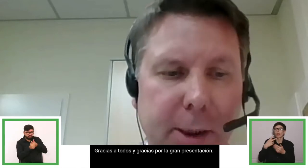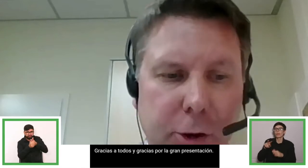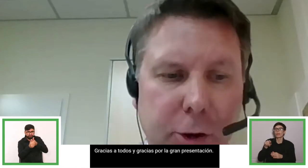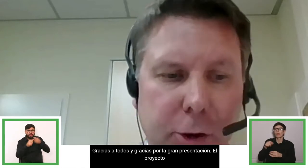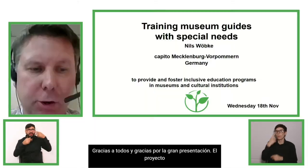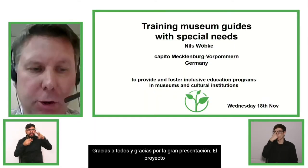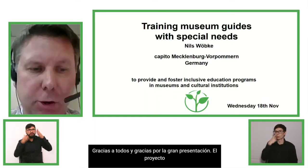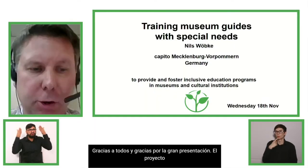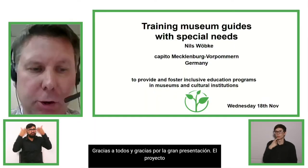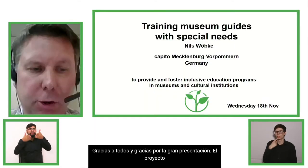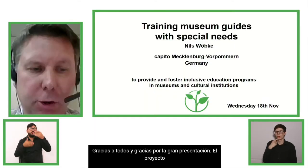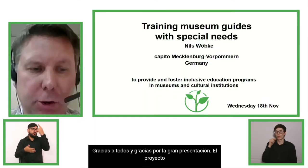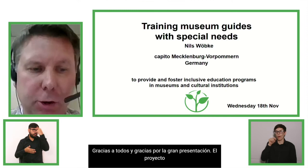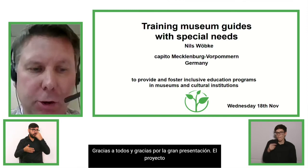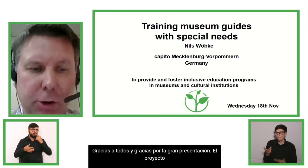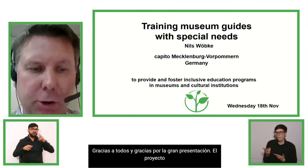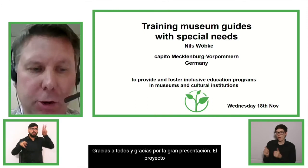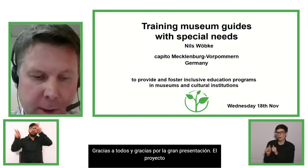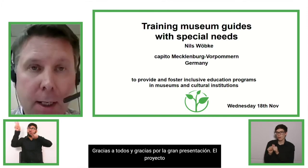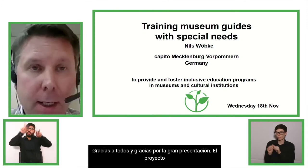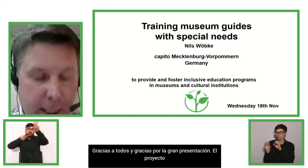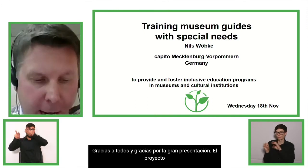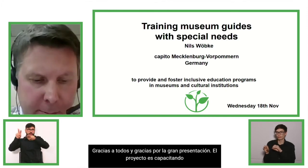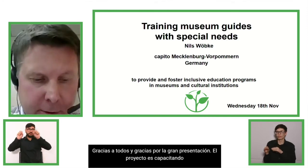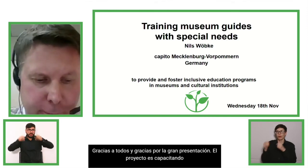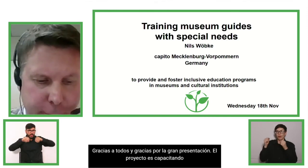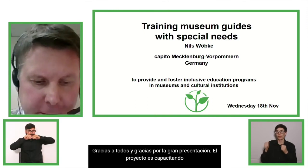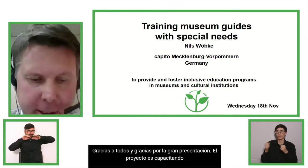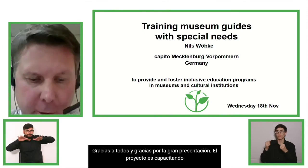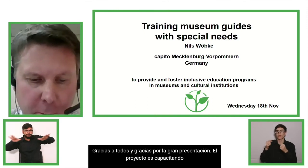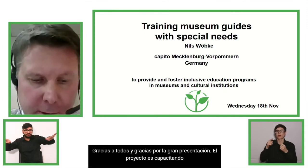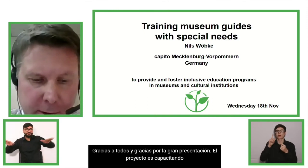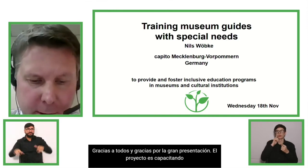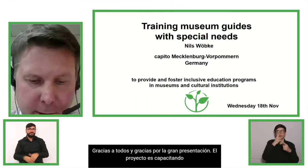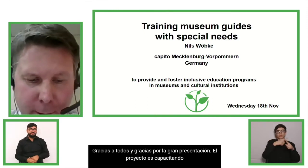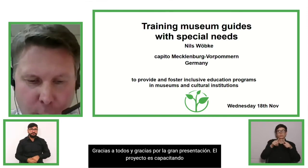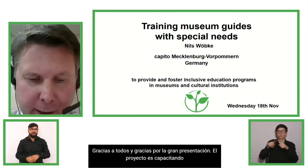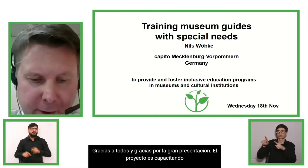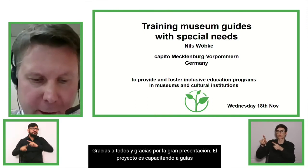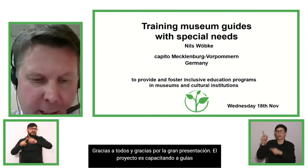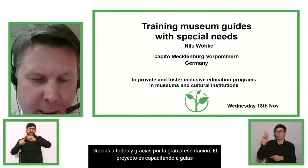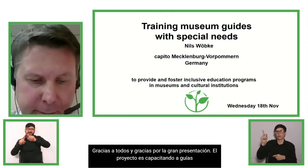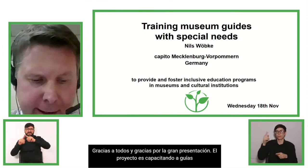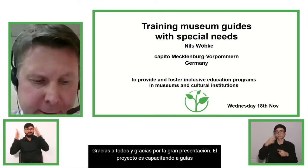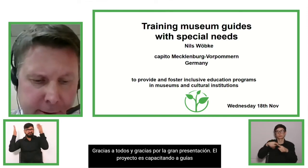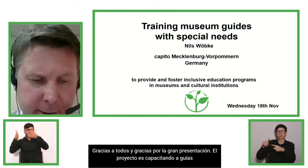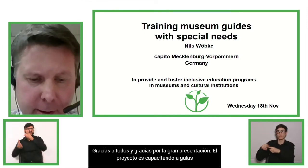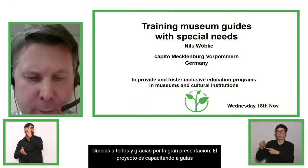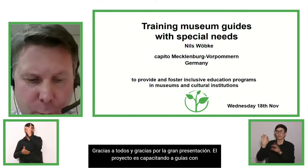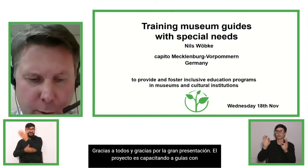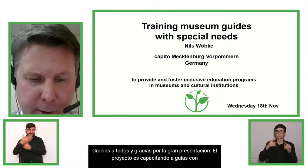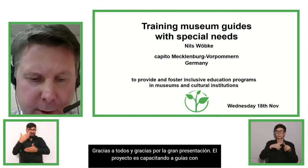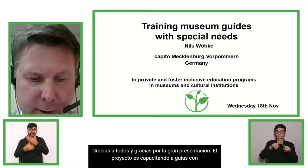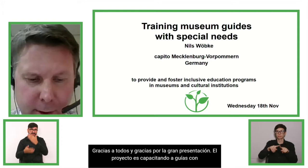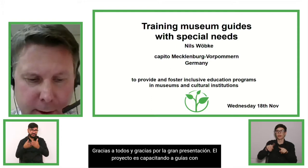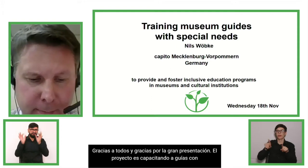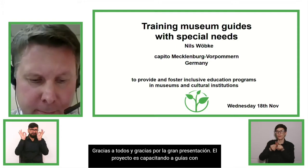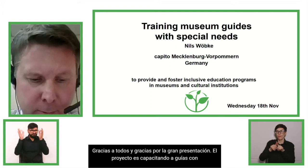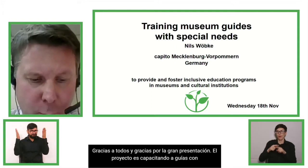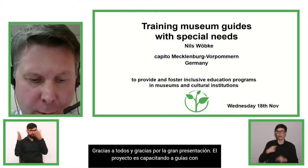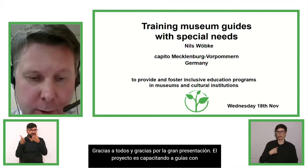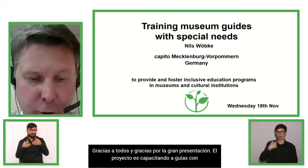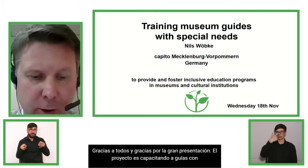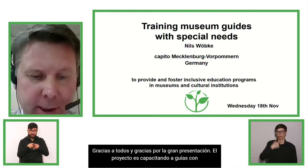Necesidades Especiales para poder trabajar en instituciones, instituciones culturales y museos. Soy una